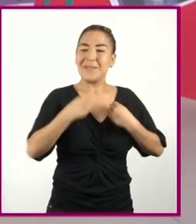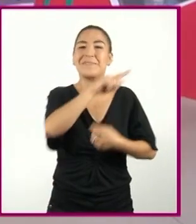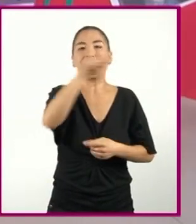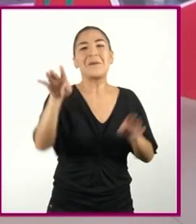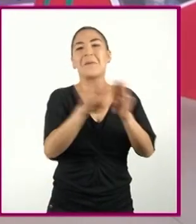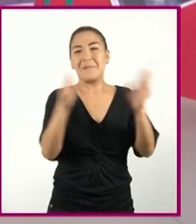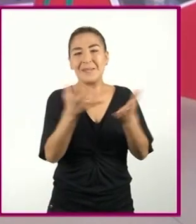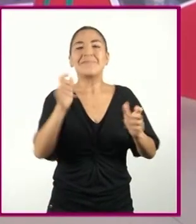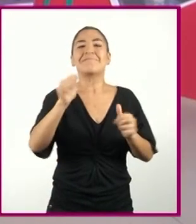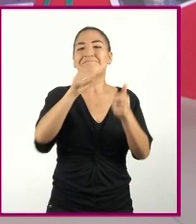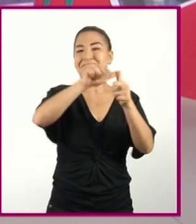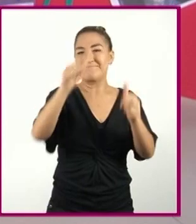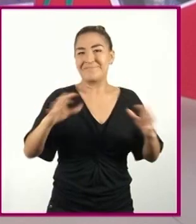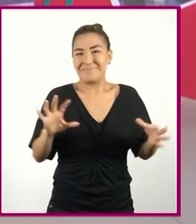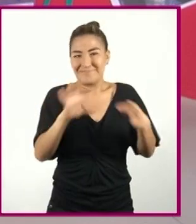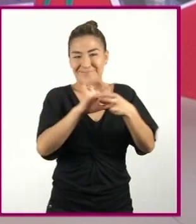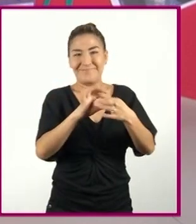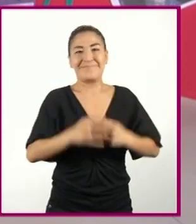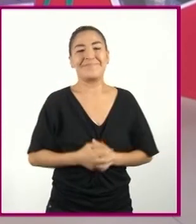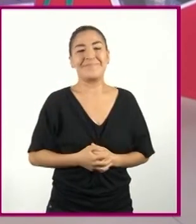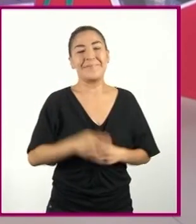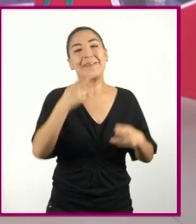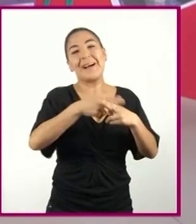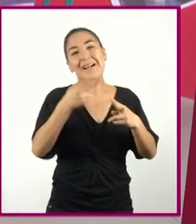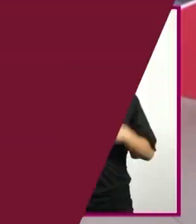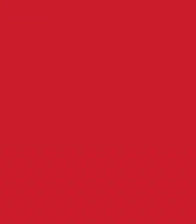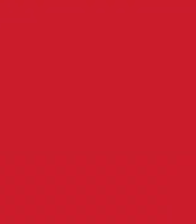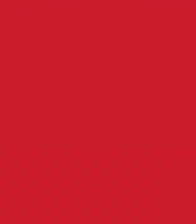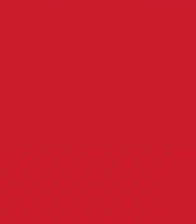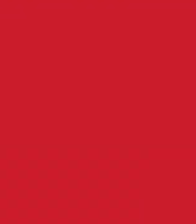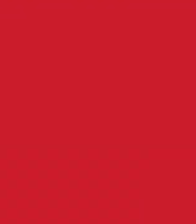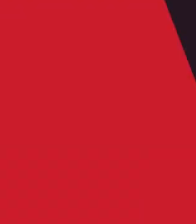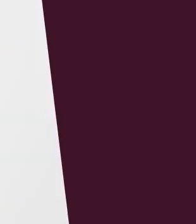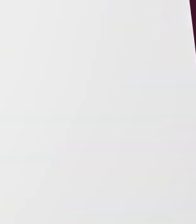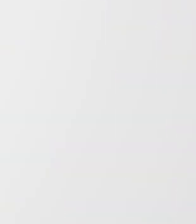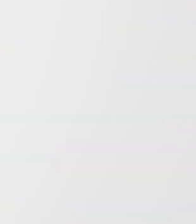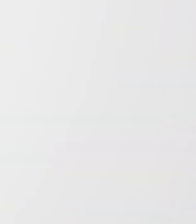y construye con artes. ¡Hasta pronto!